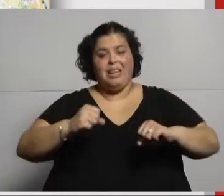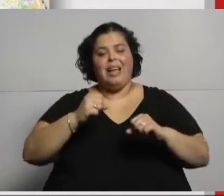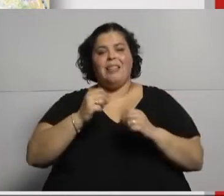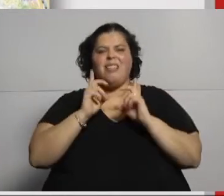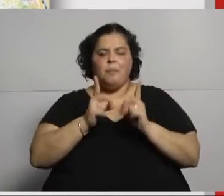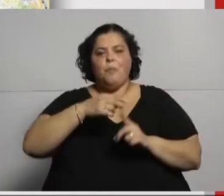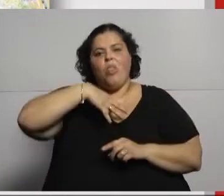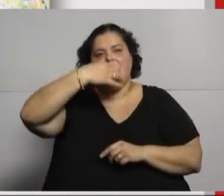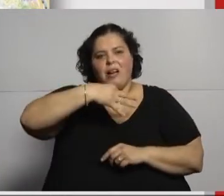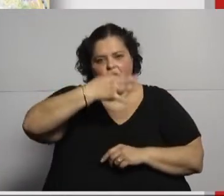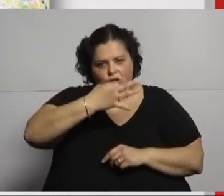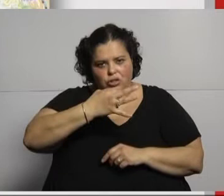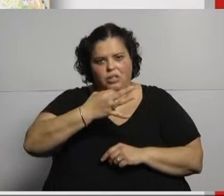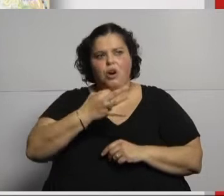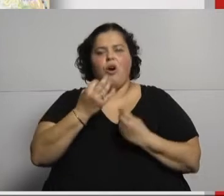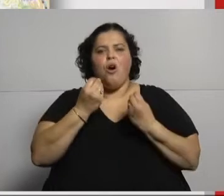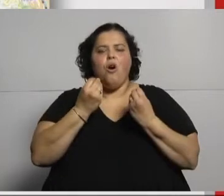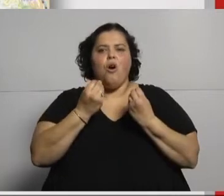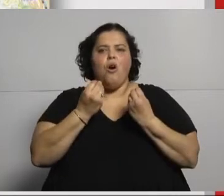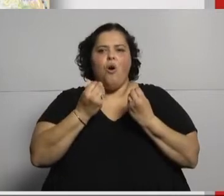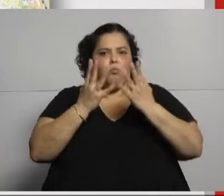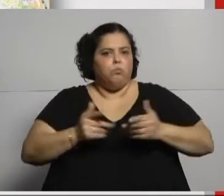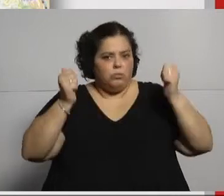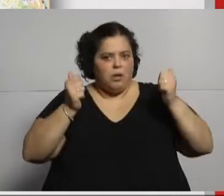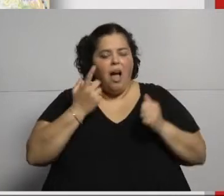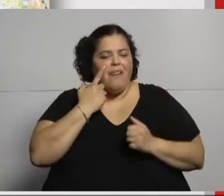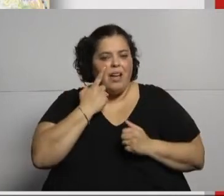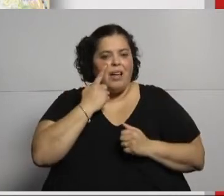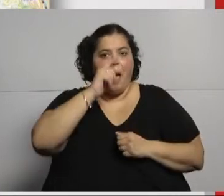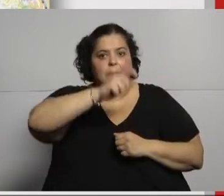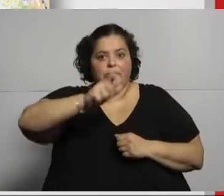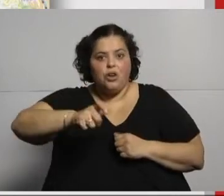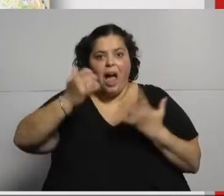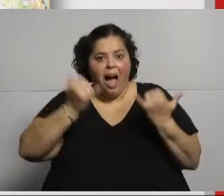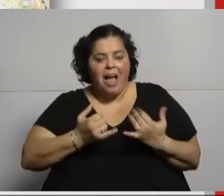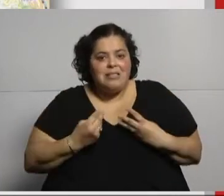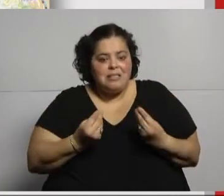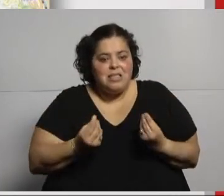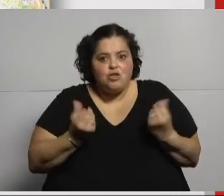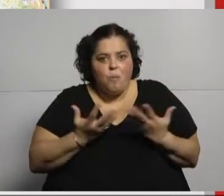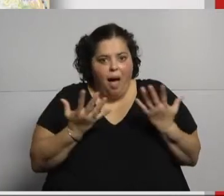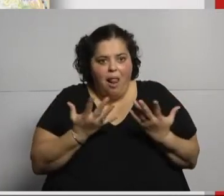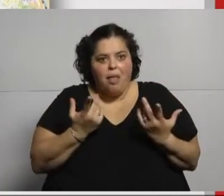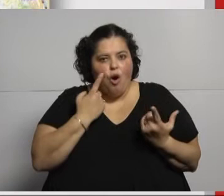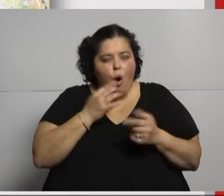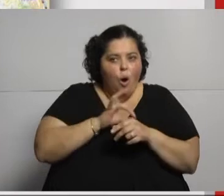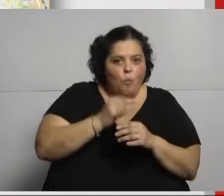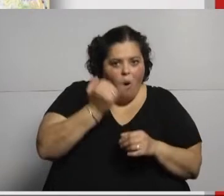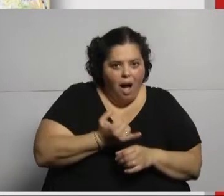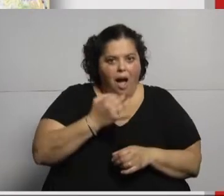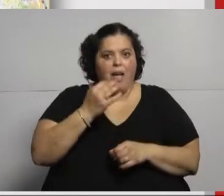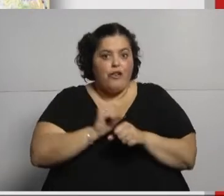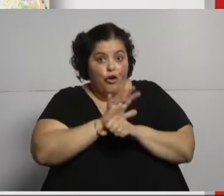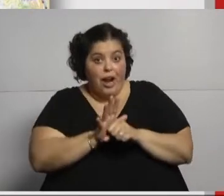poco automatizados para saber si las personas tenían algún síntoma que pudiera orientarnos a pensar que estaba con el virus. Y